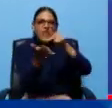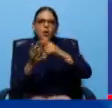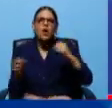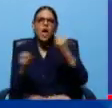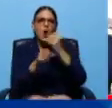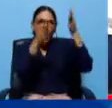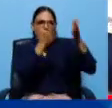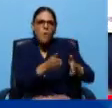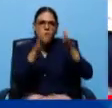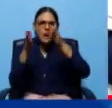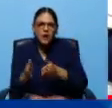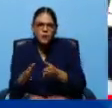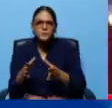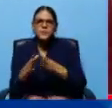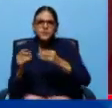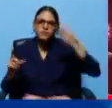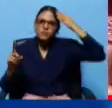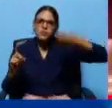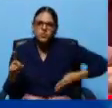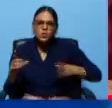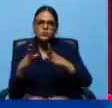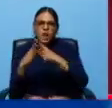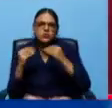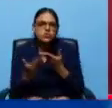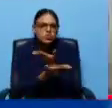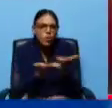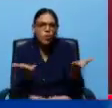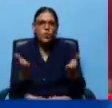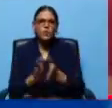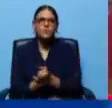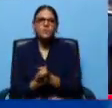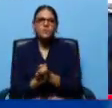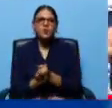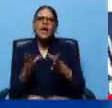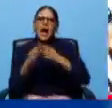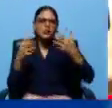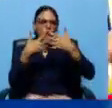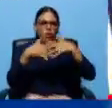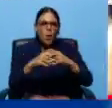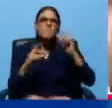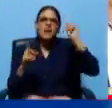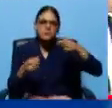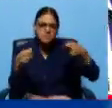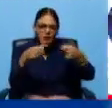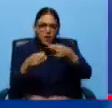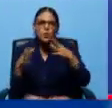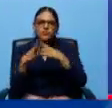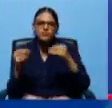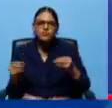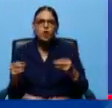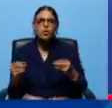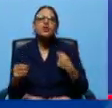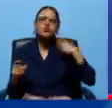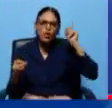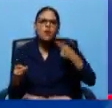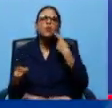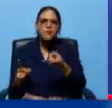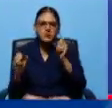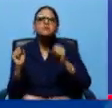obreros, a los soldados, a los empresarios. Tengo que